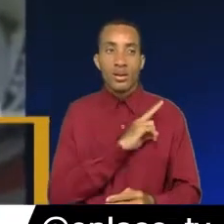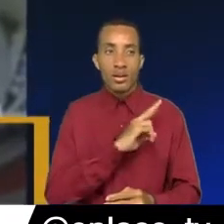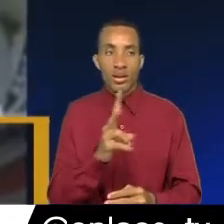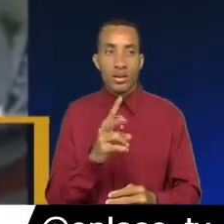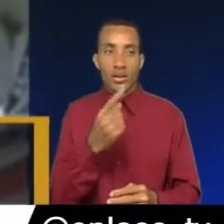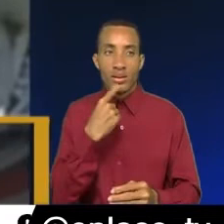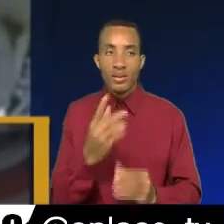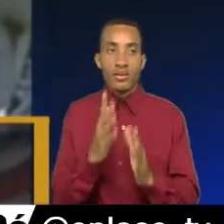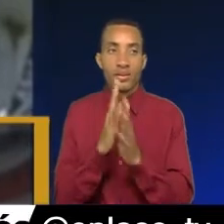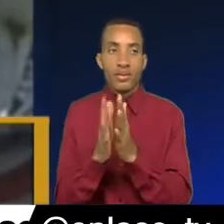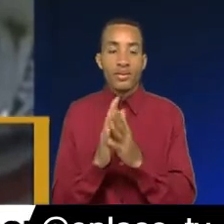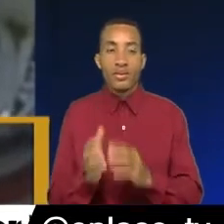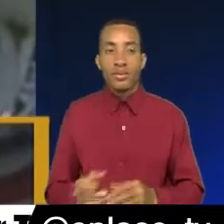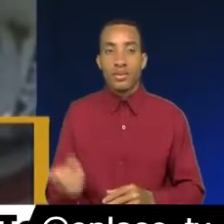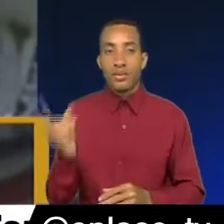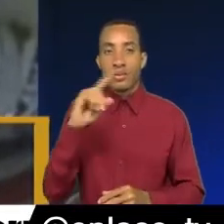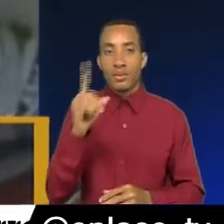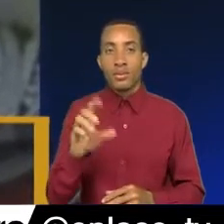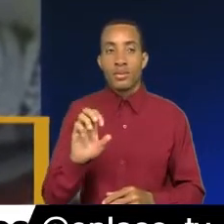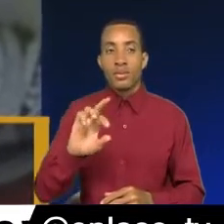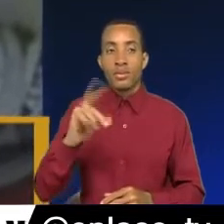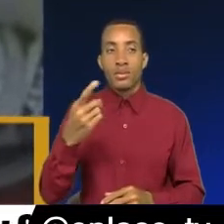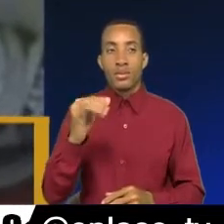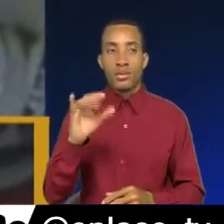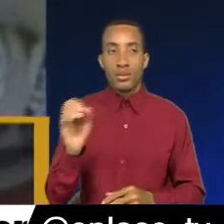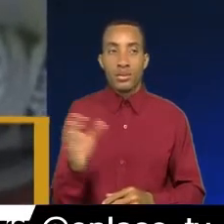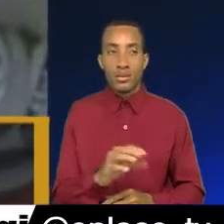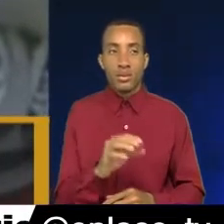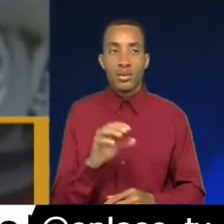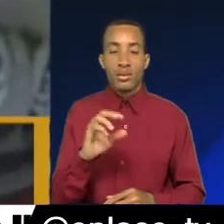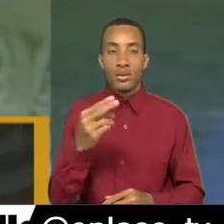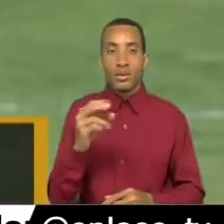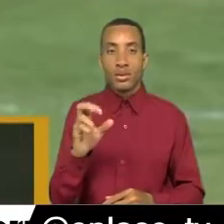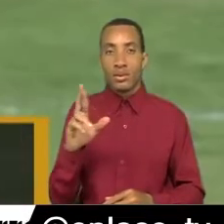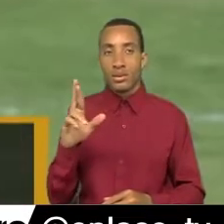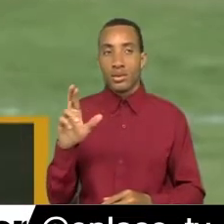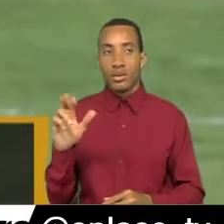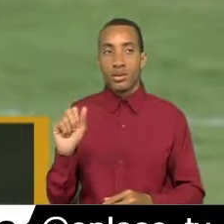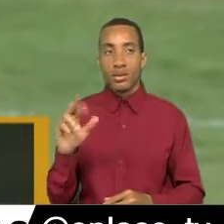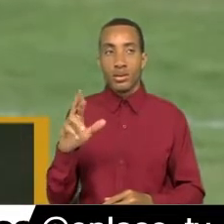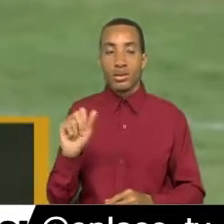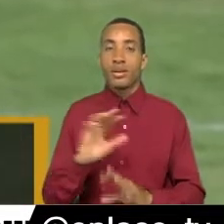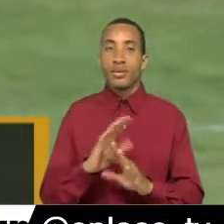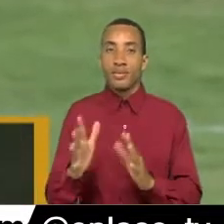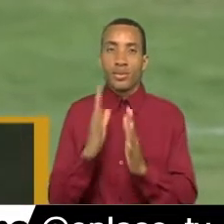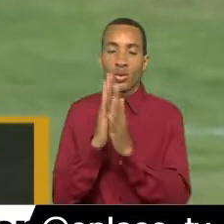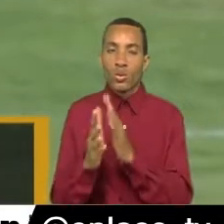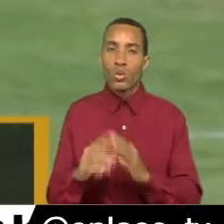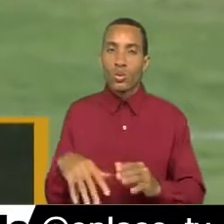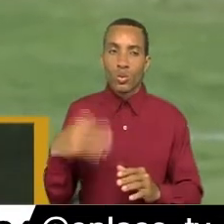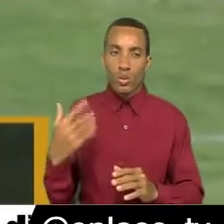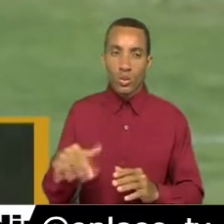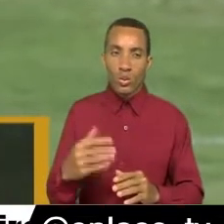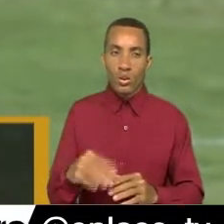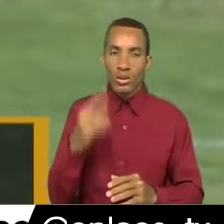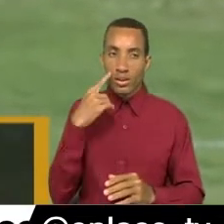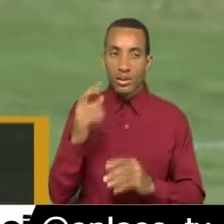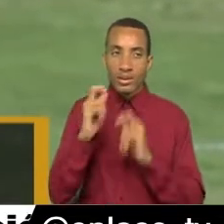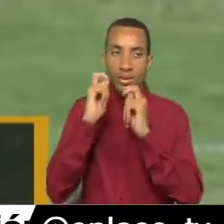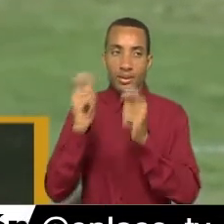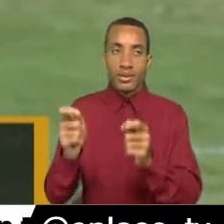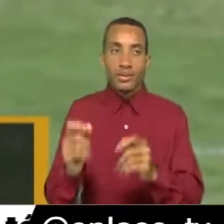lado, el barranqueño Sergio Herrera ha sido uno de los jugadores más emblemáticos de toda la historia del equipo petrolero. Posee un título de técnico